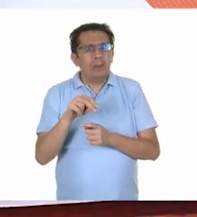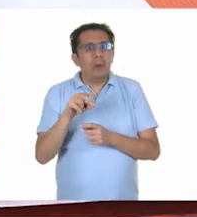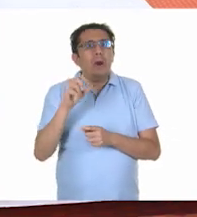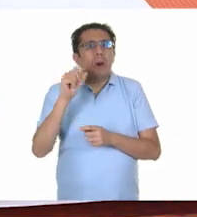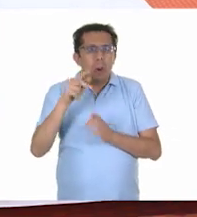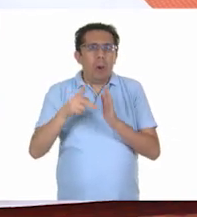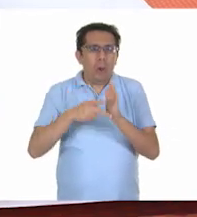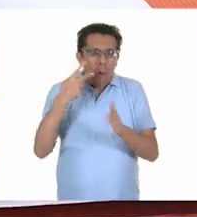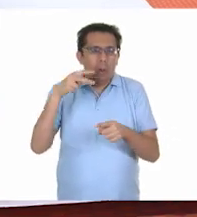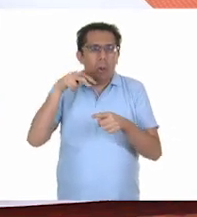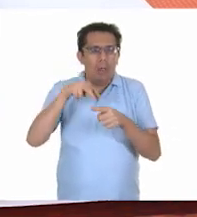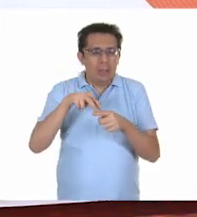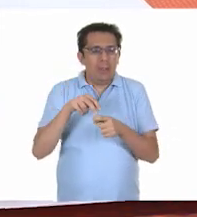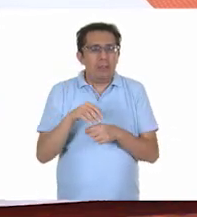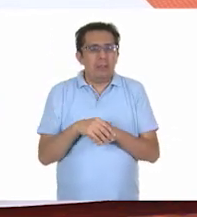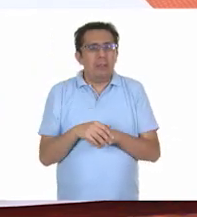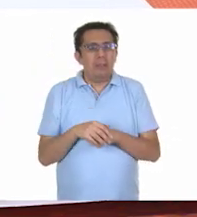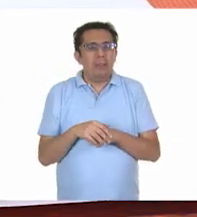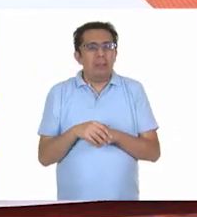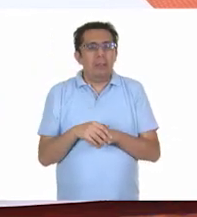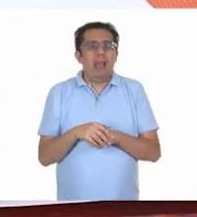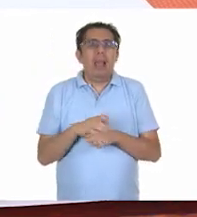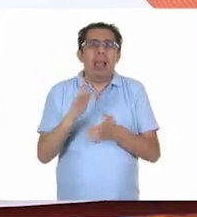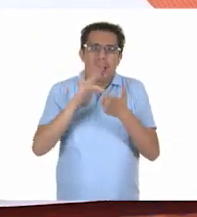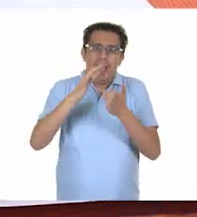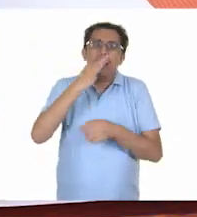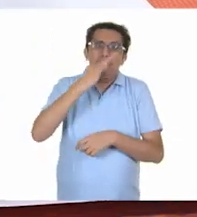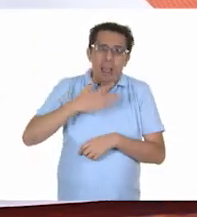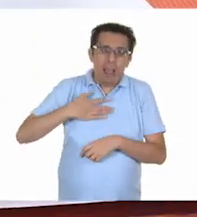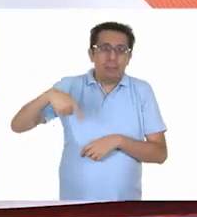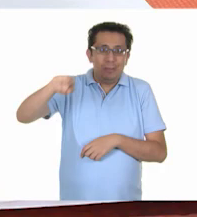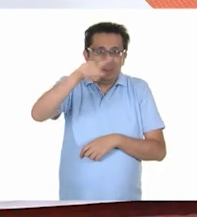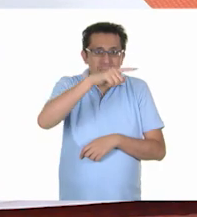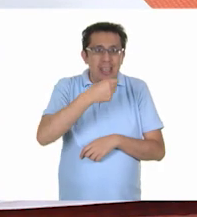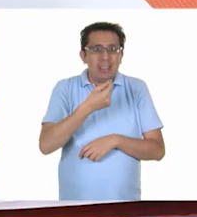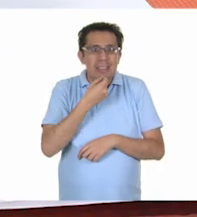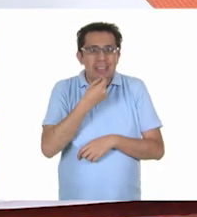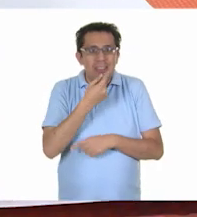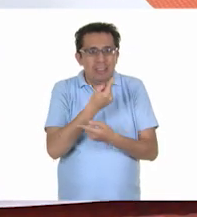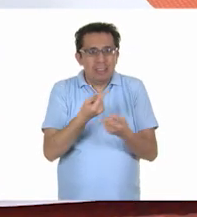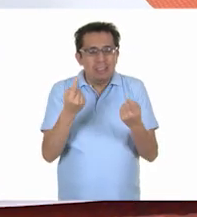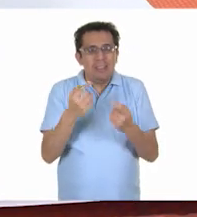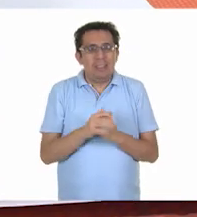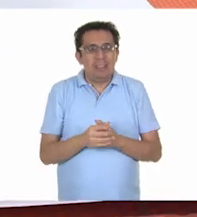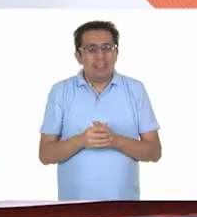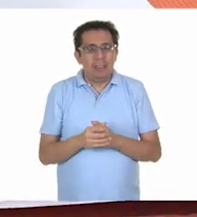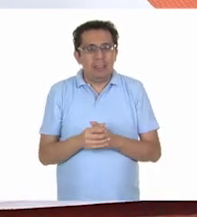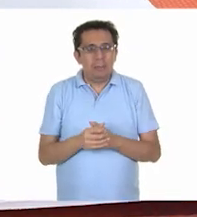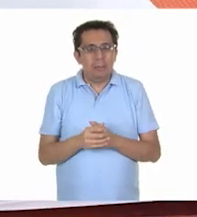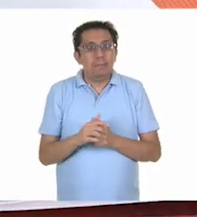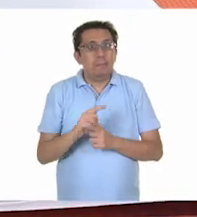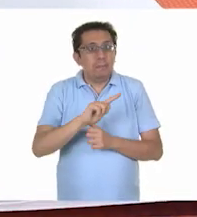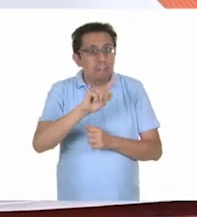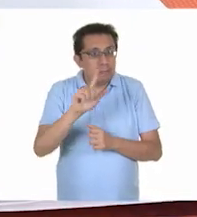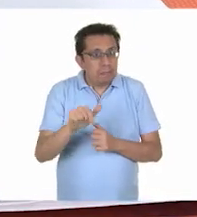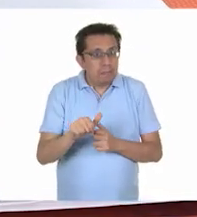cuadrado? No, otro triángulo. Qué bueno que me avisaron, niñas y niños.